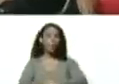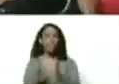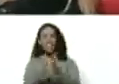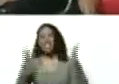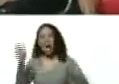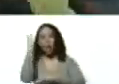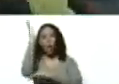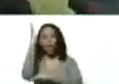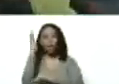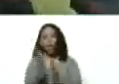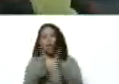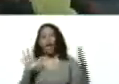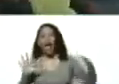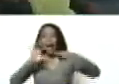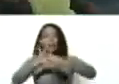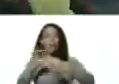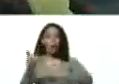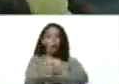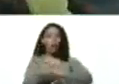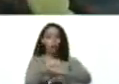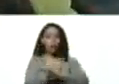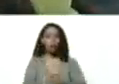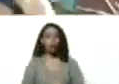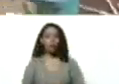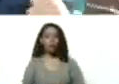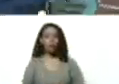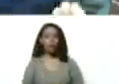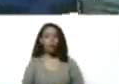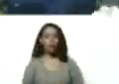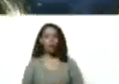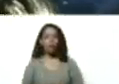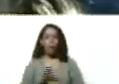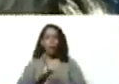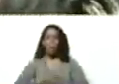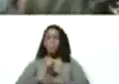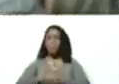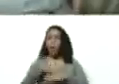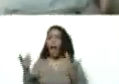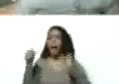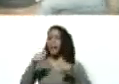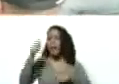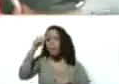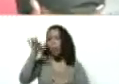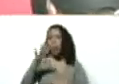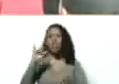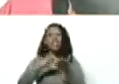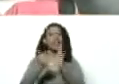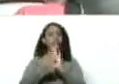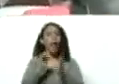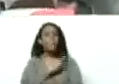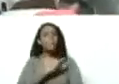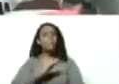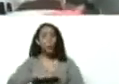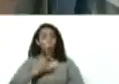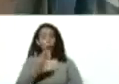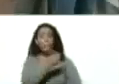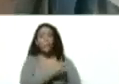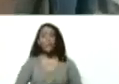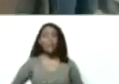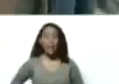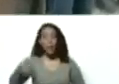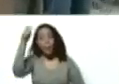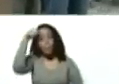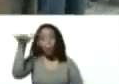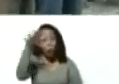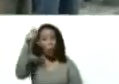Congreso, gran alianza de gobierno. Porque aquí el pueblo es el poder, presidente pueblo, pueblo presidente,